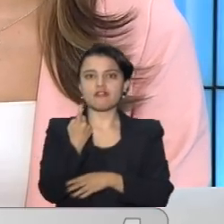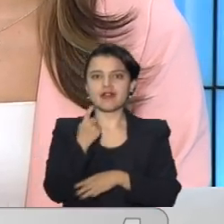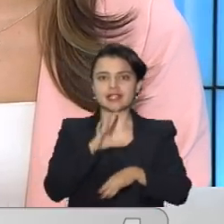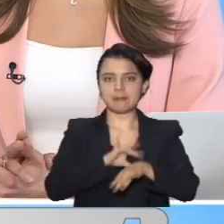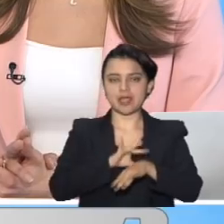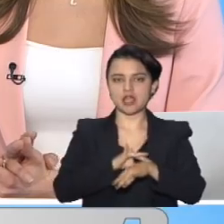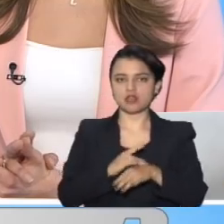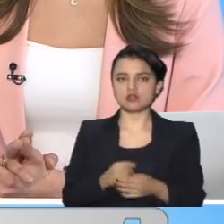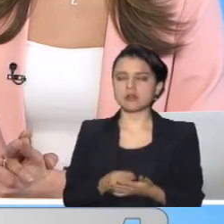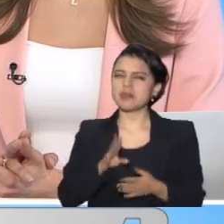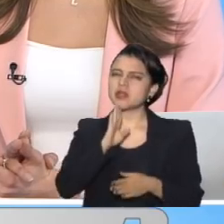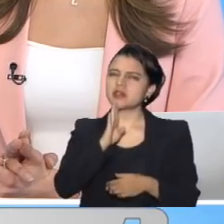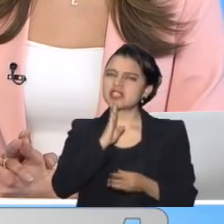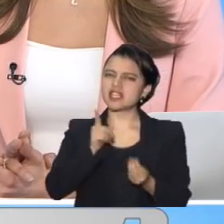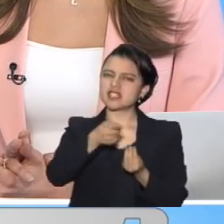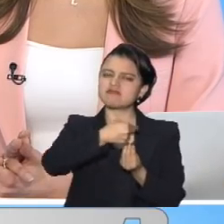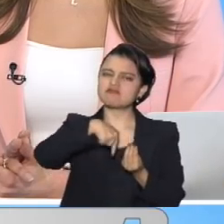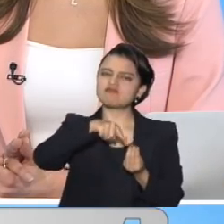comité?